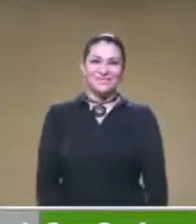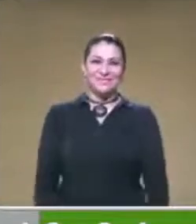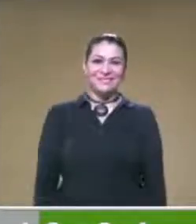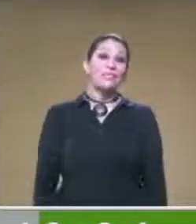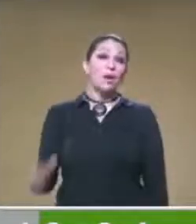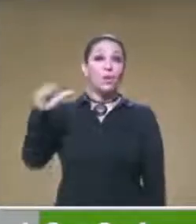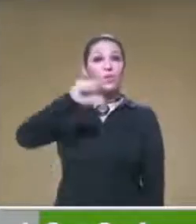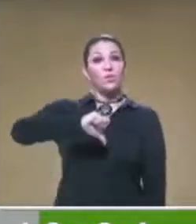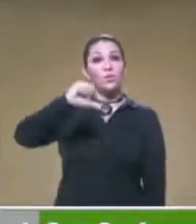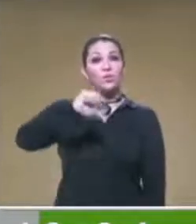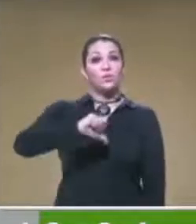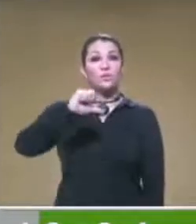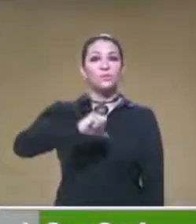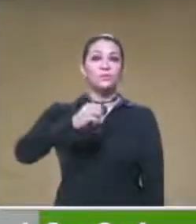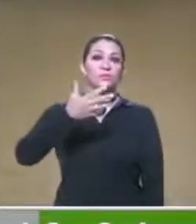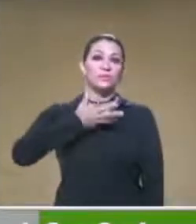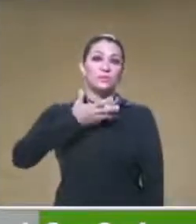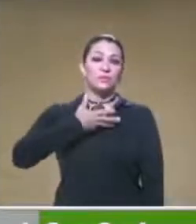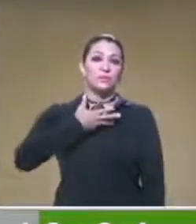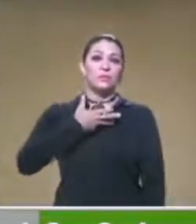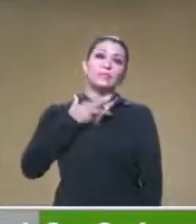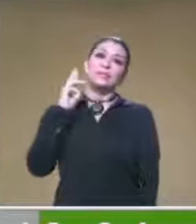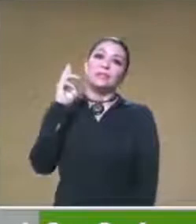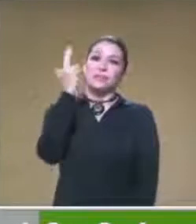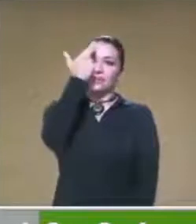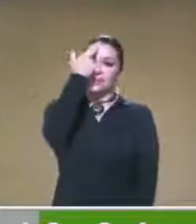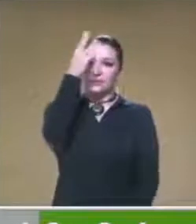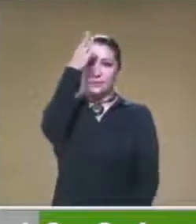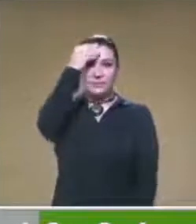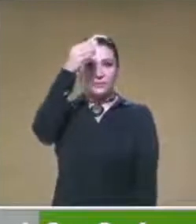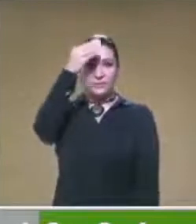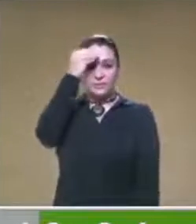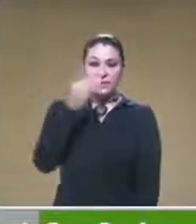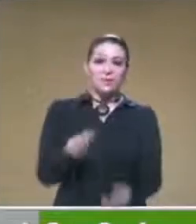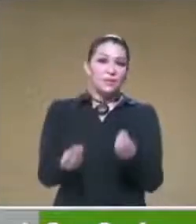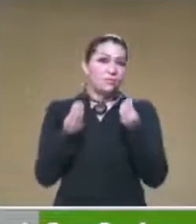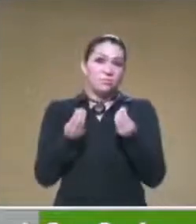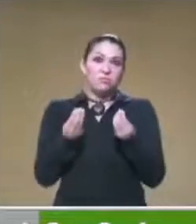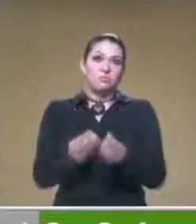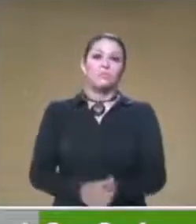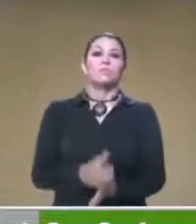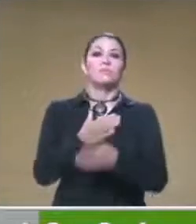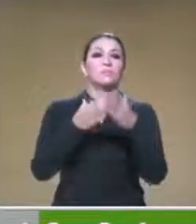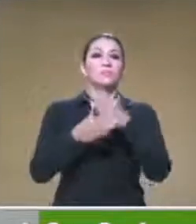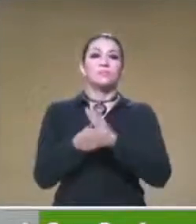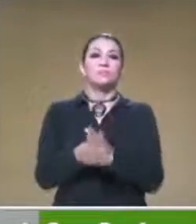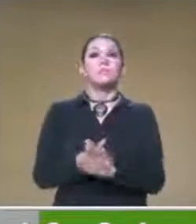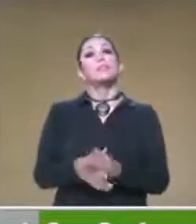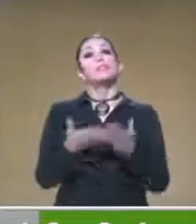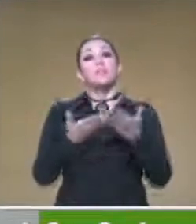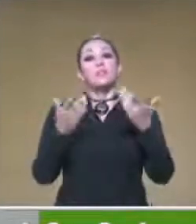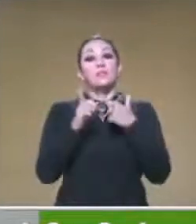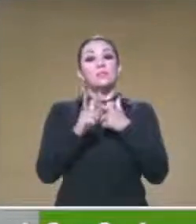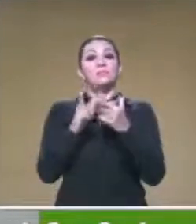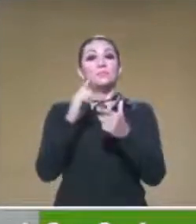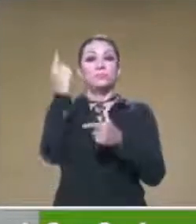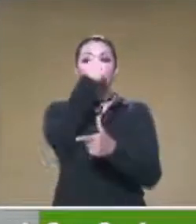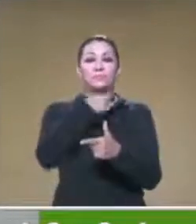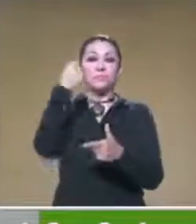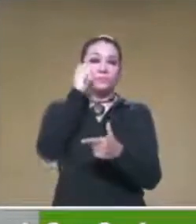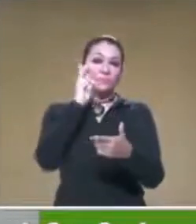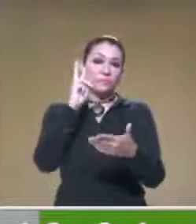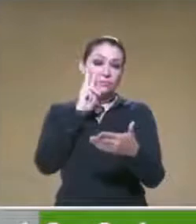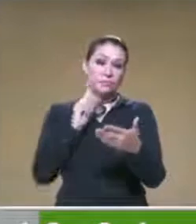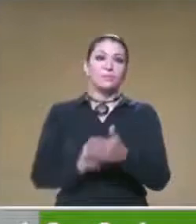listísimos y el día de hoy tenemos un repaso bien intenso, pero también bien productivo, porque estaremos viendo en la siguiente hora todo lo que tiene que ver